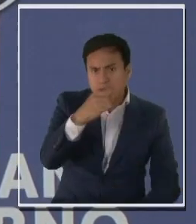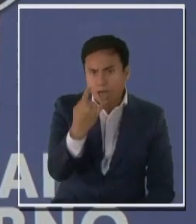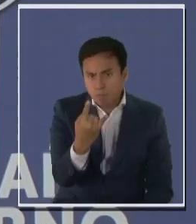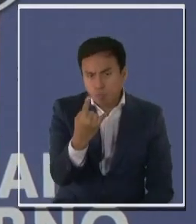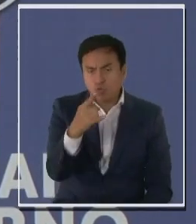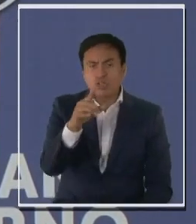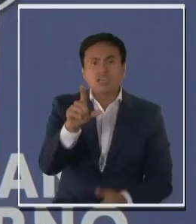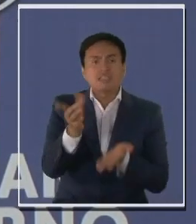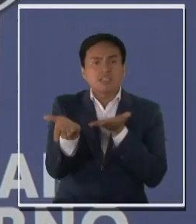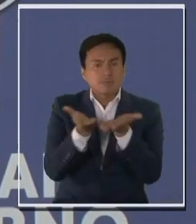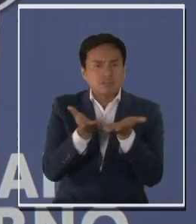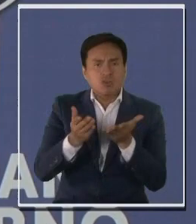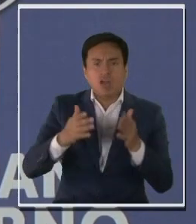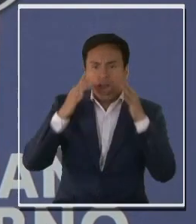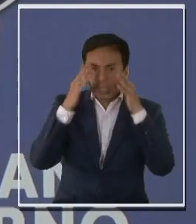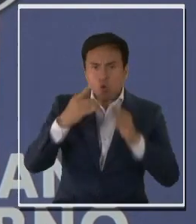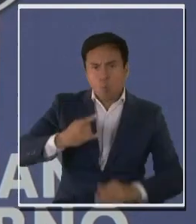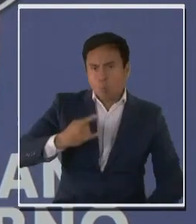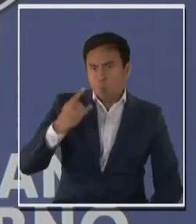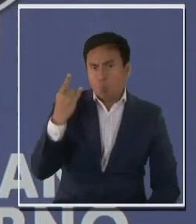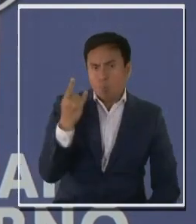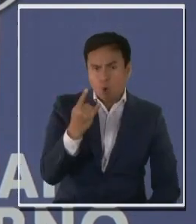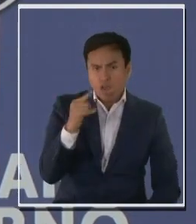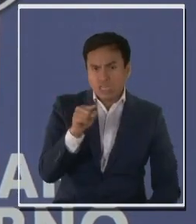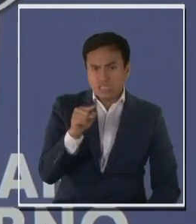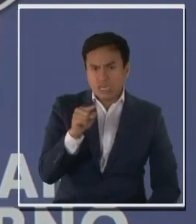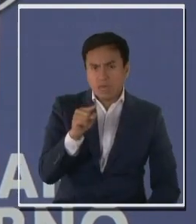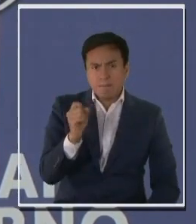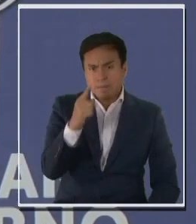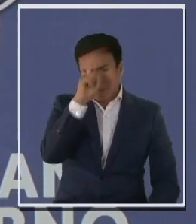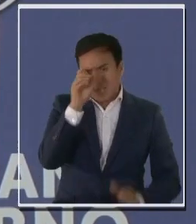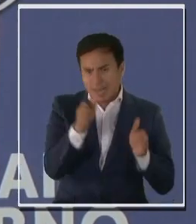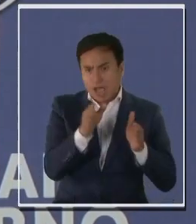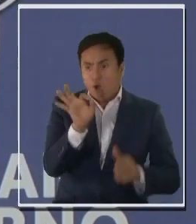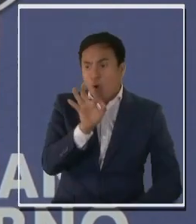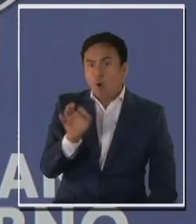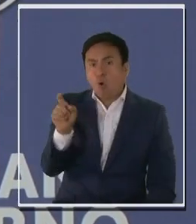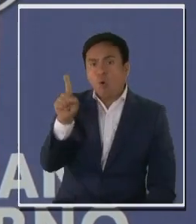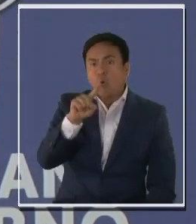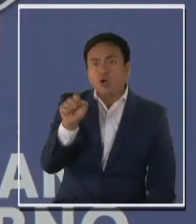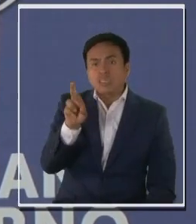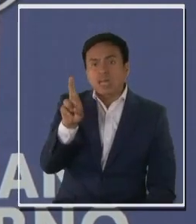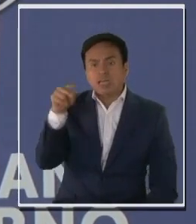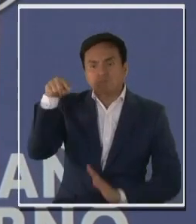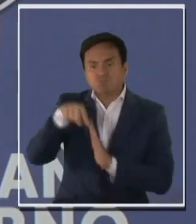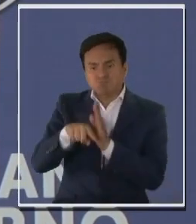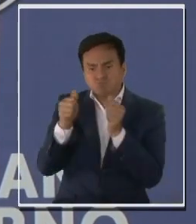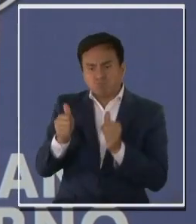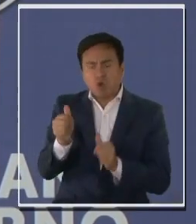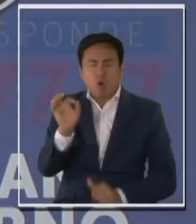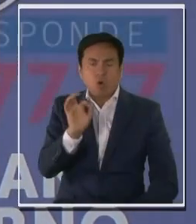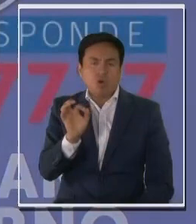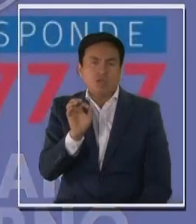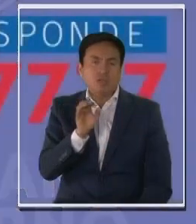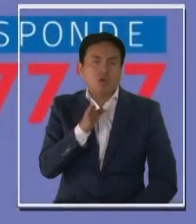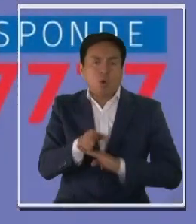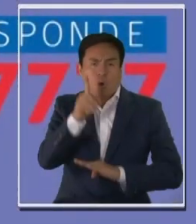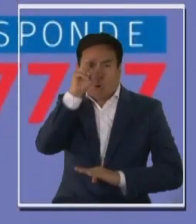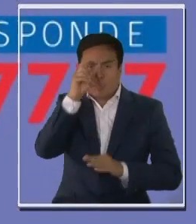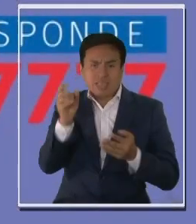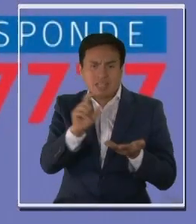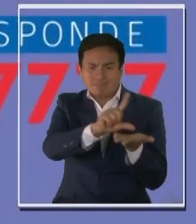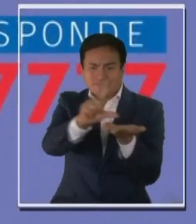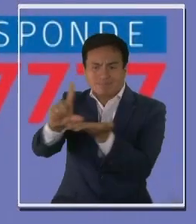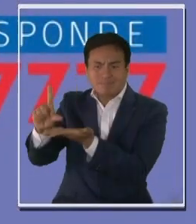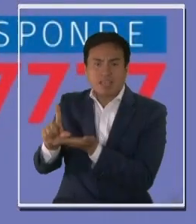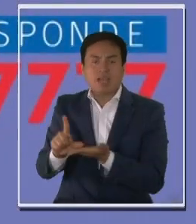que son los servicios de atención de urgencia de atención primaria o usar que es de alta resolutividad o directamente a un hospital entonces